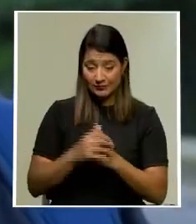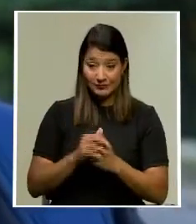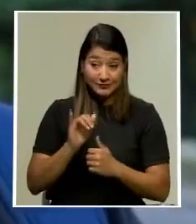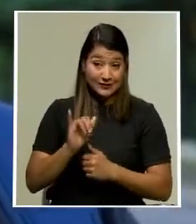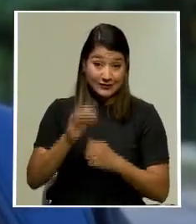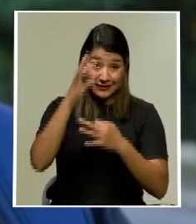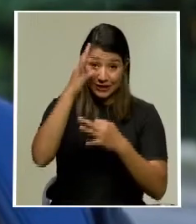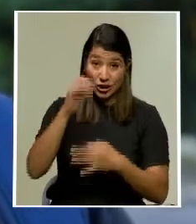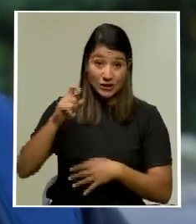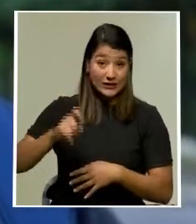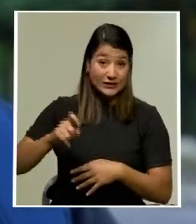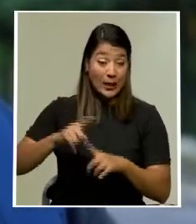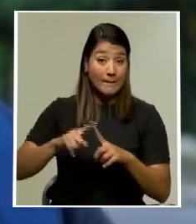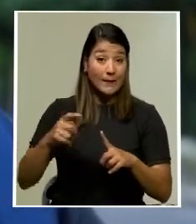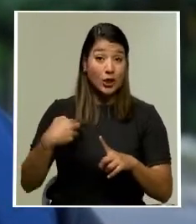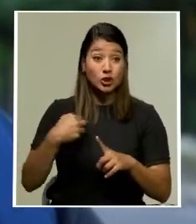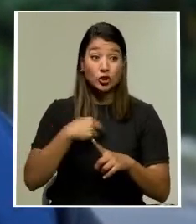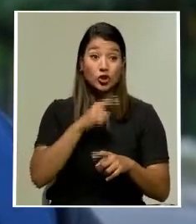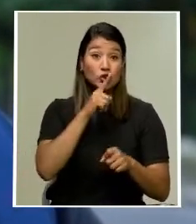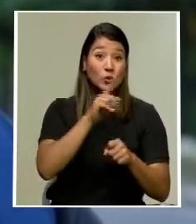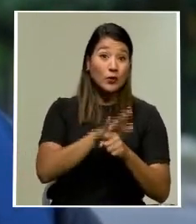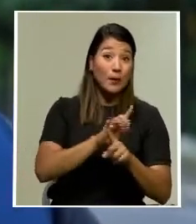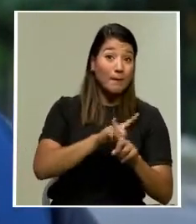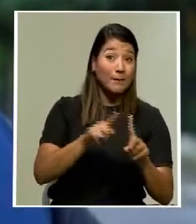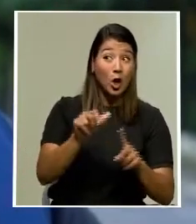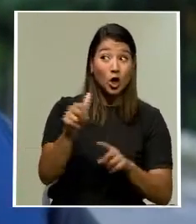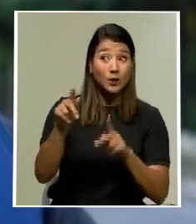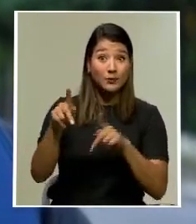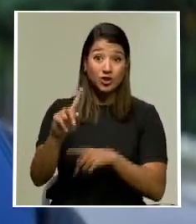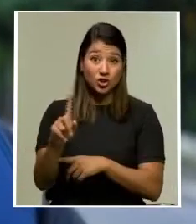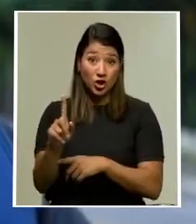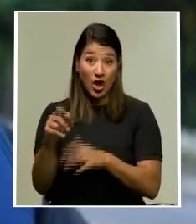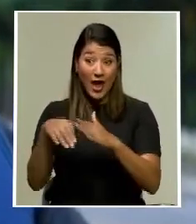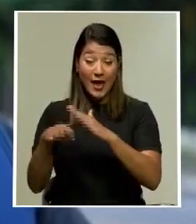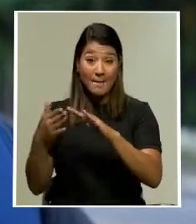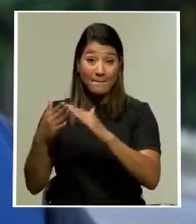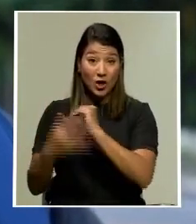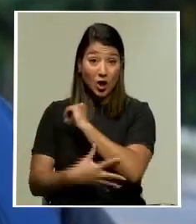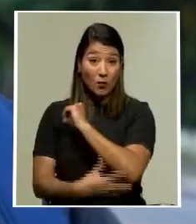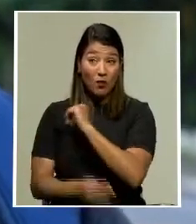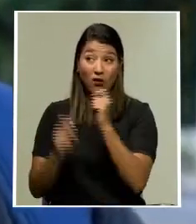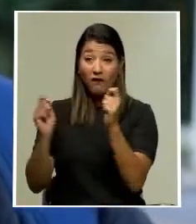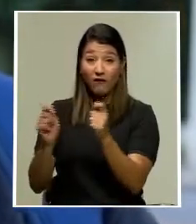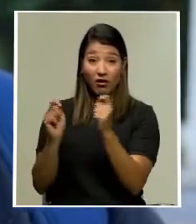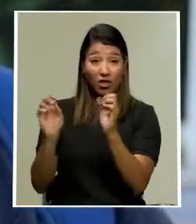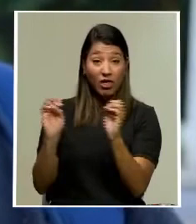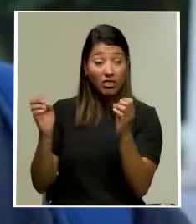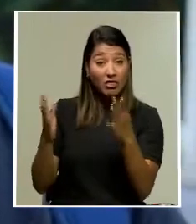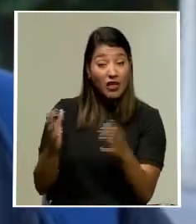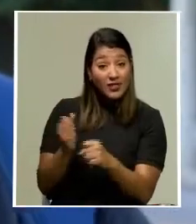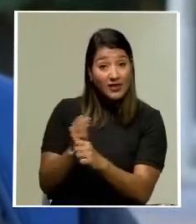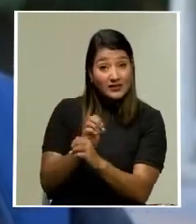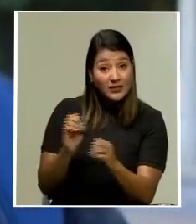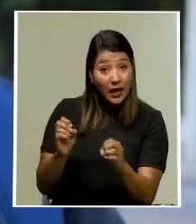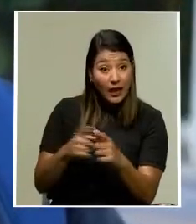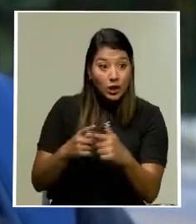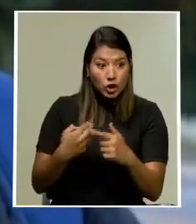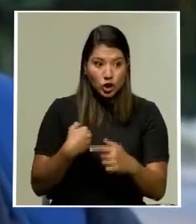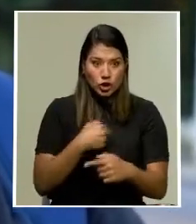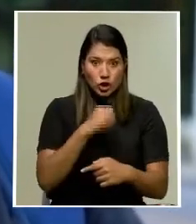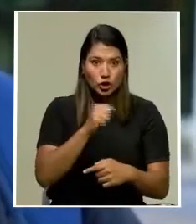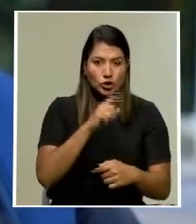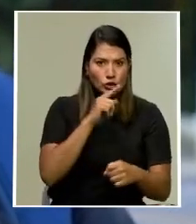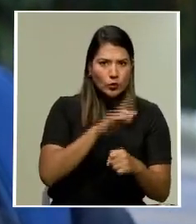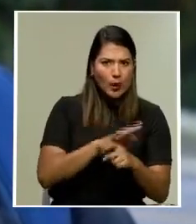pero nosotros cumplimos y los demás no, porque hay fiesta en los barrios pobres. Nadie hace nada. Entonces nosotros estamos haciendo nuestra parte. ¿Y